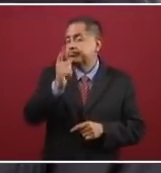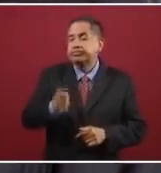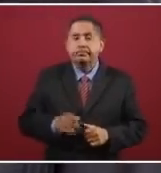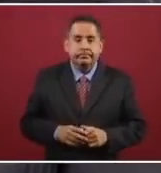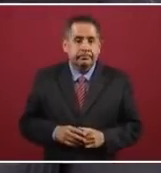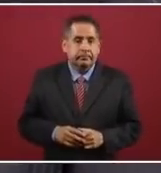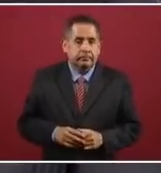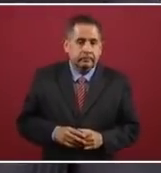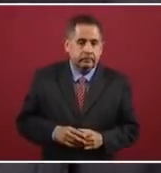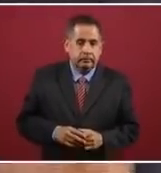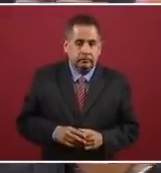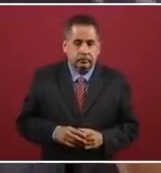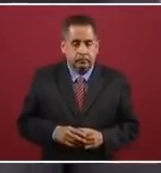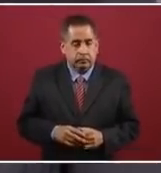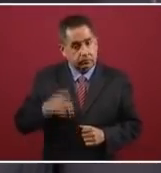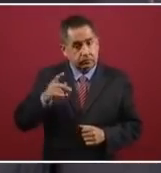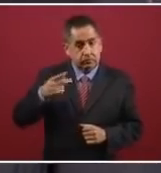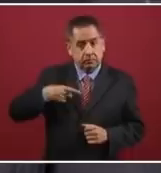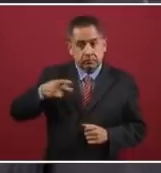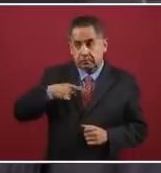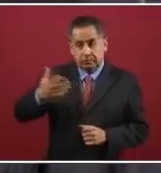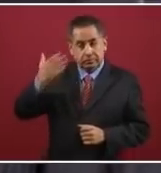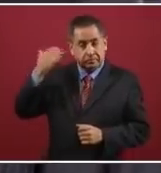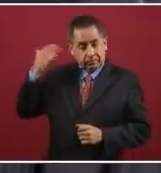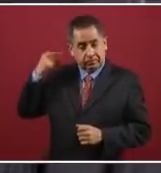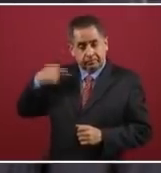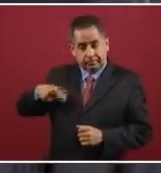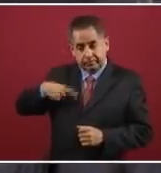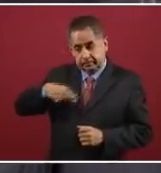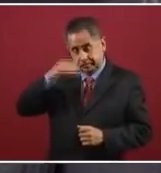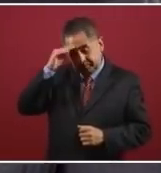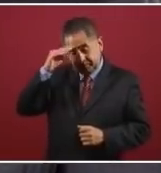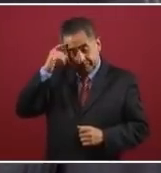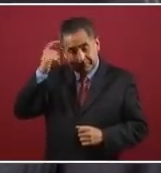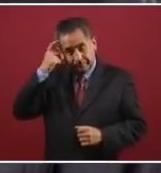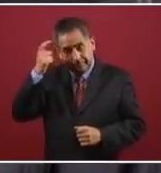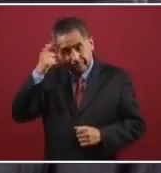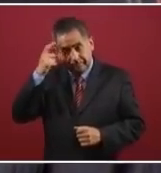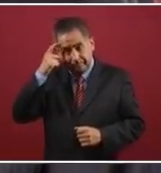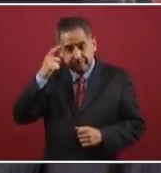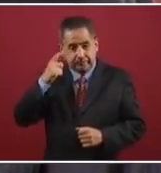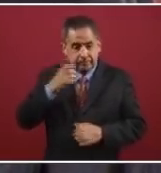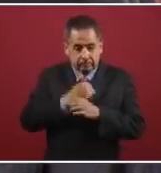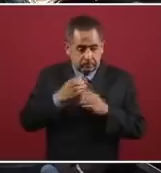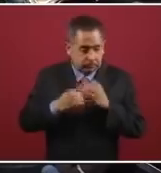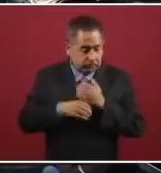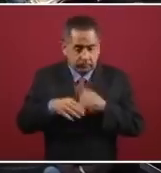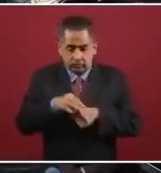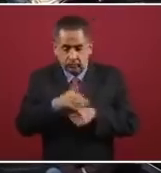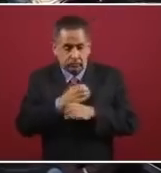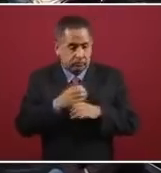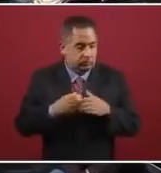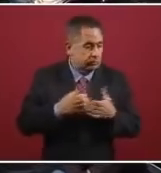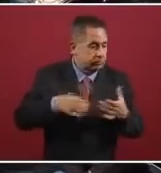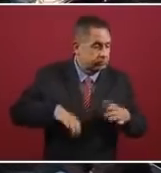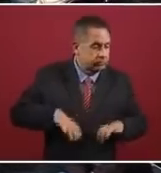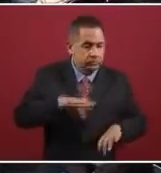en la mentalidad de muchos lo fundamental era lo material,